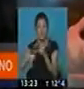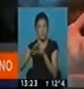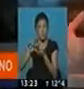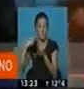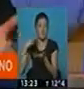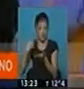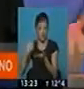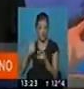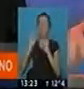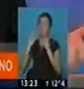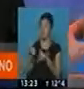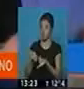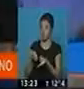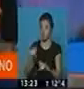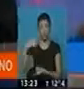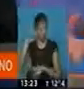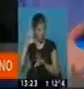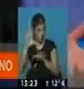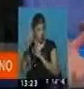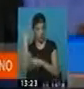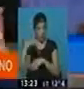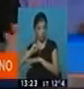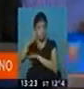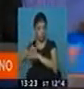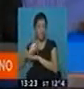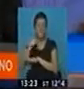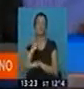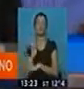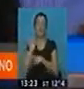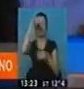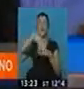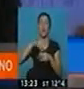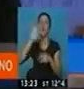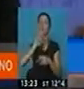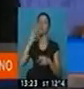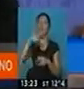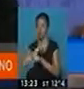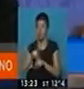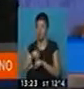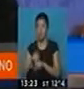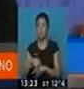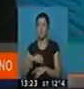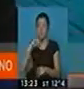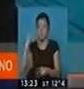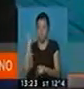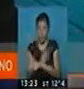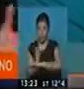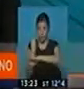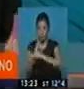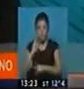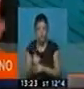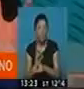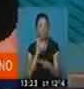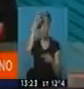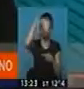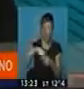romper su promesa electoral. Recordemos que él ganó diciendo que no iba a entrar a la OTAN, asumió y negoció el ingreso de España a la OTAN, y la economía de